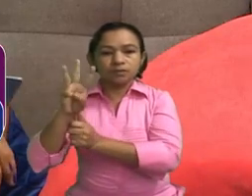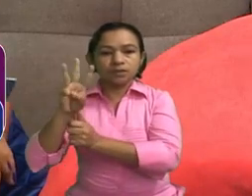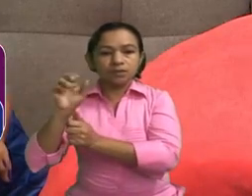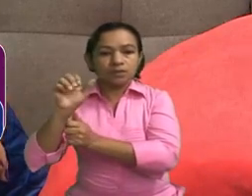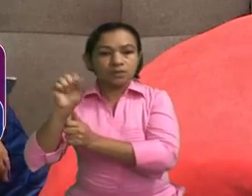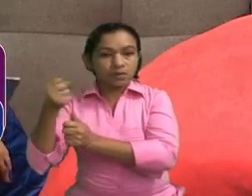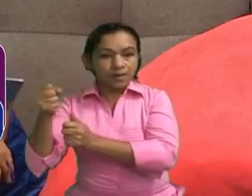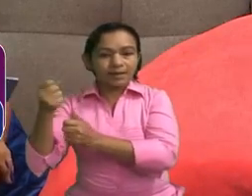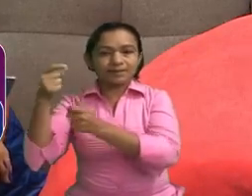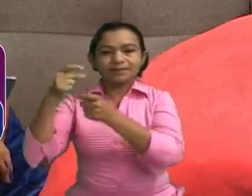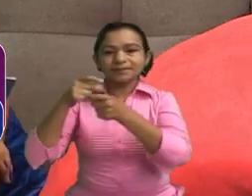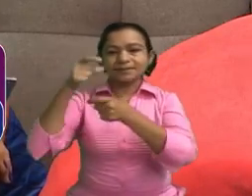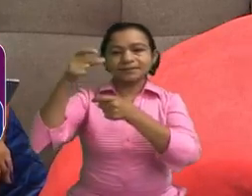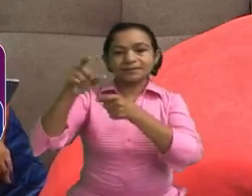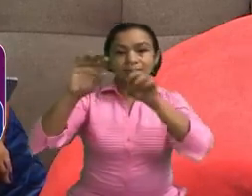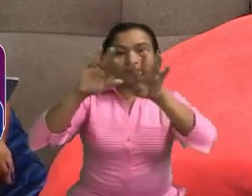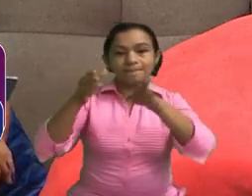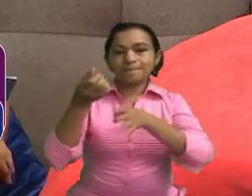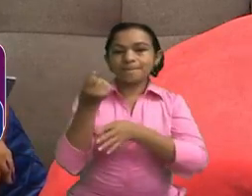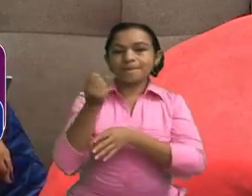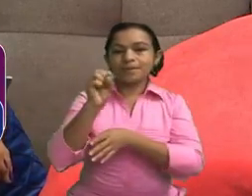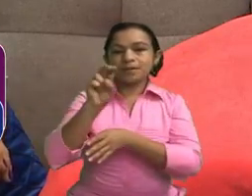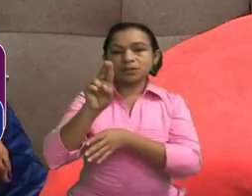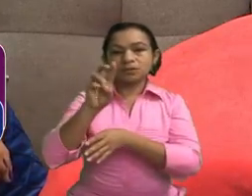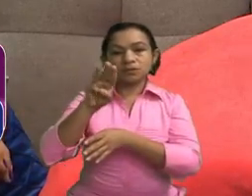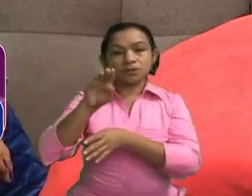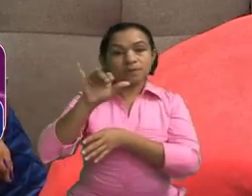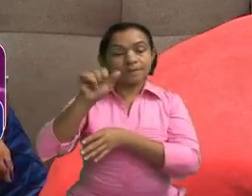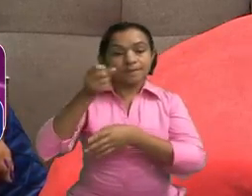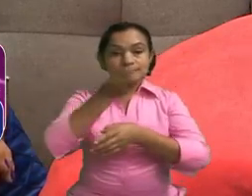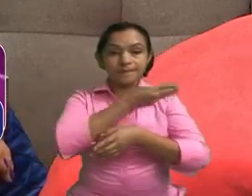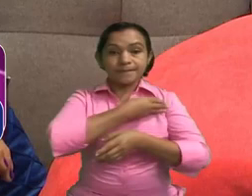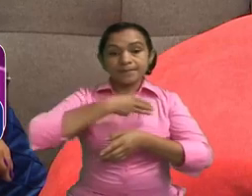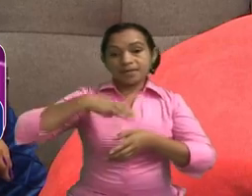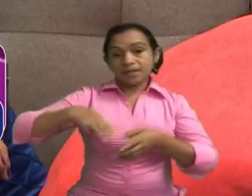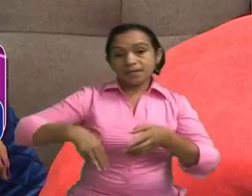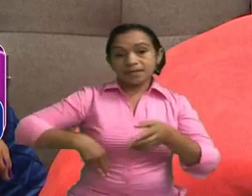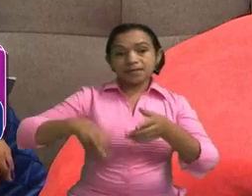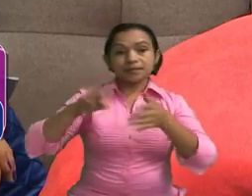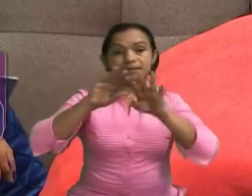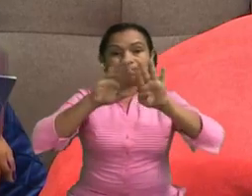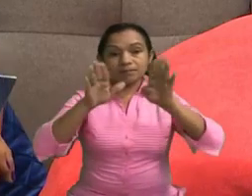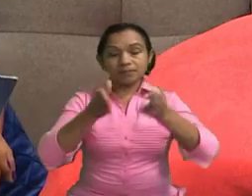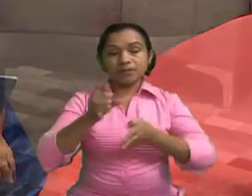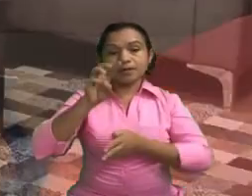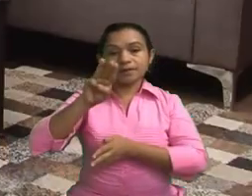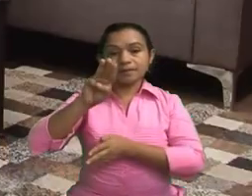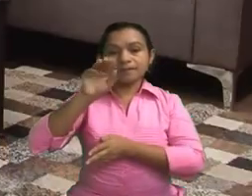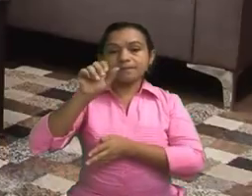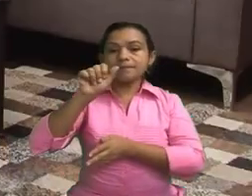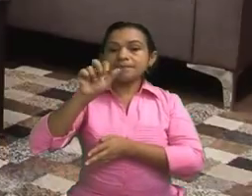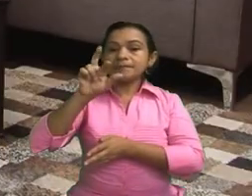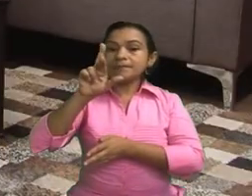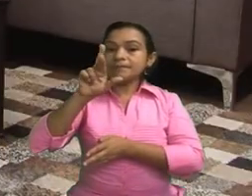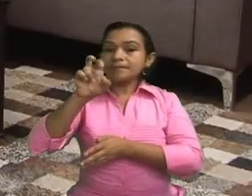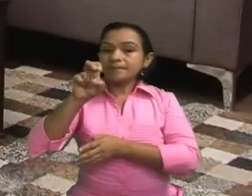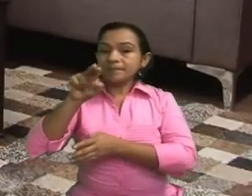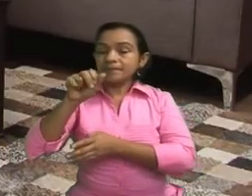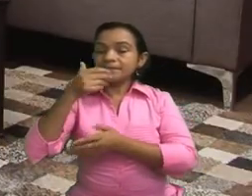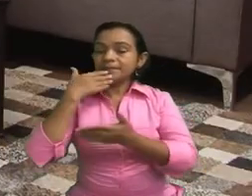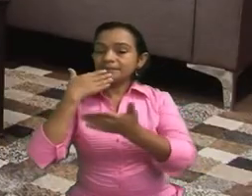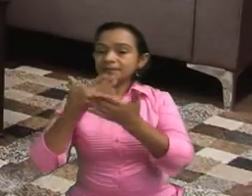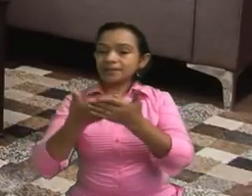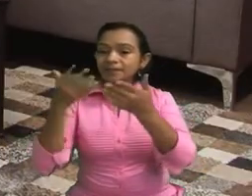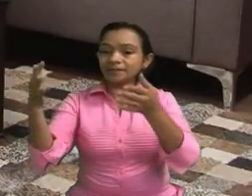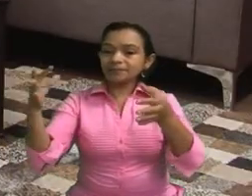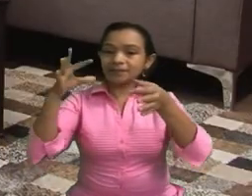invitado a la compañera Sumaya Castillo, es ministra de El Marena. Muchas gracias, compañera, por acompañarnos en el programa el día de hoy.